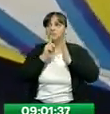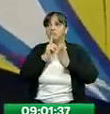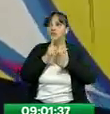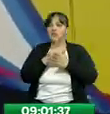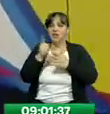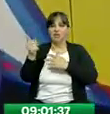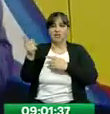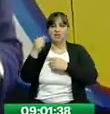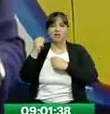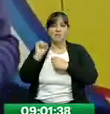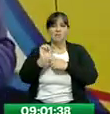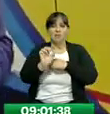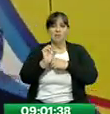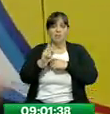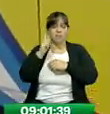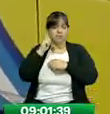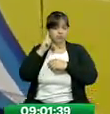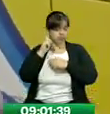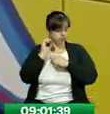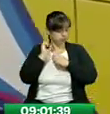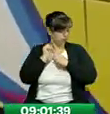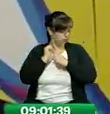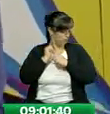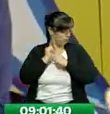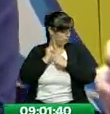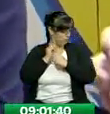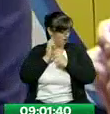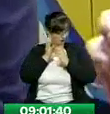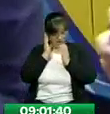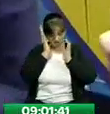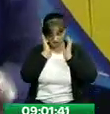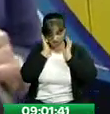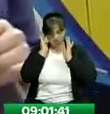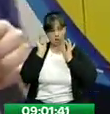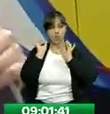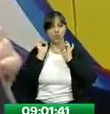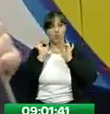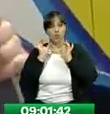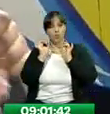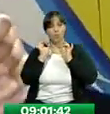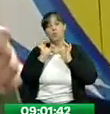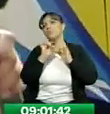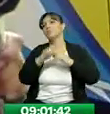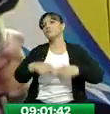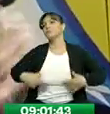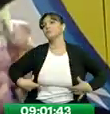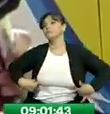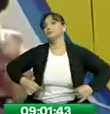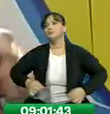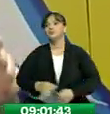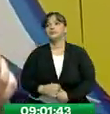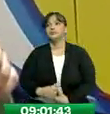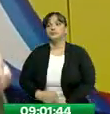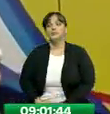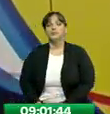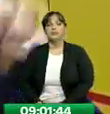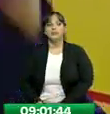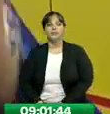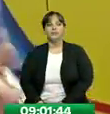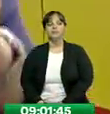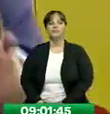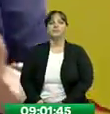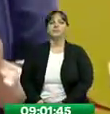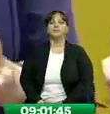afortunadamente nos retiramos ya mismo pero quienes viven habitan tienen sus locales comerciales son quienes resultan mayormente afectados